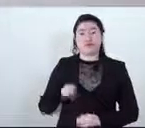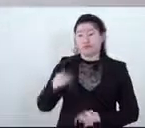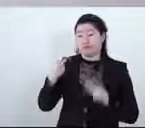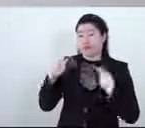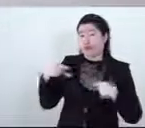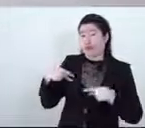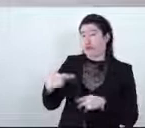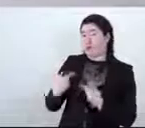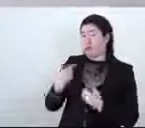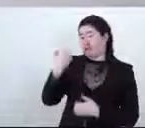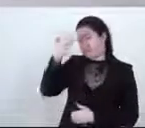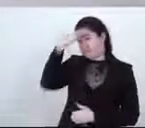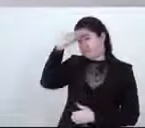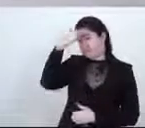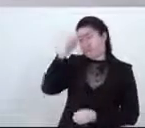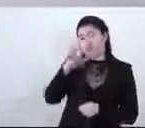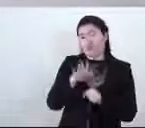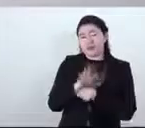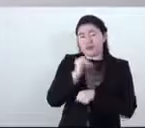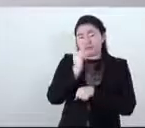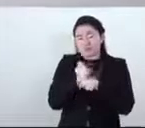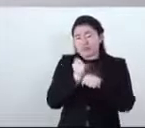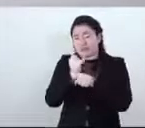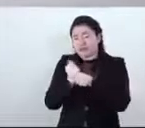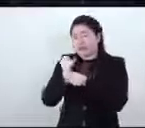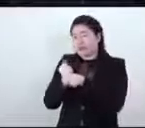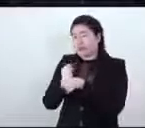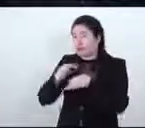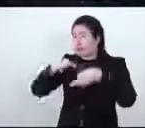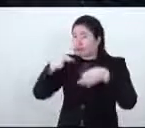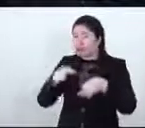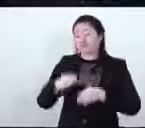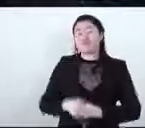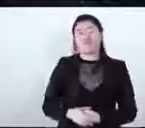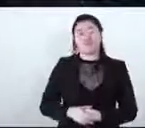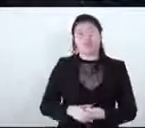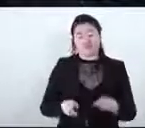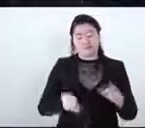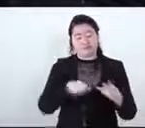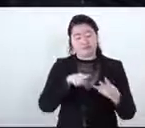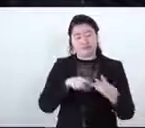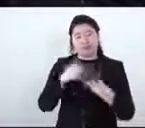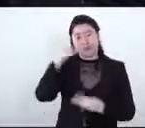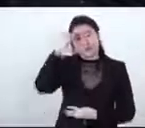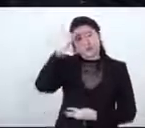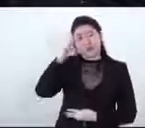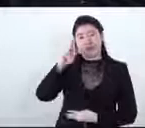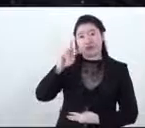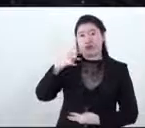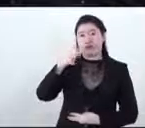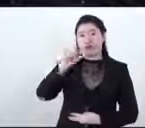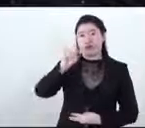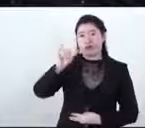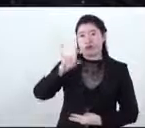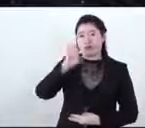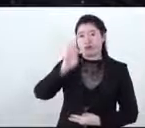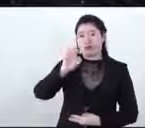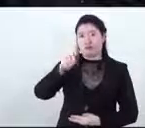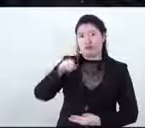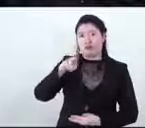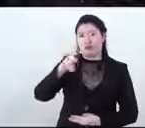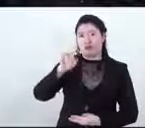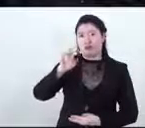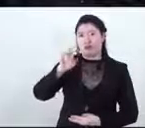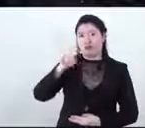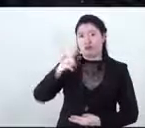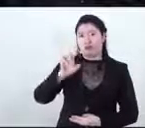en estructuras y perito certificador. El doctor Raúl Jean Perillart, ingeniero civil por la